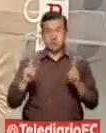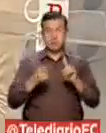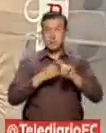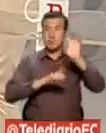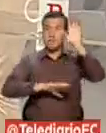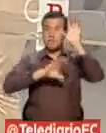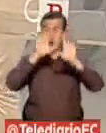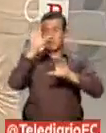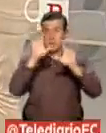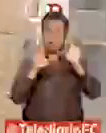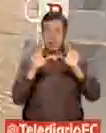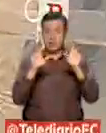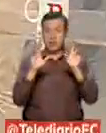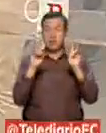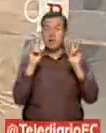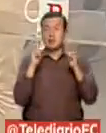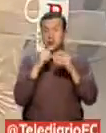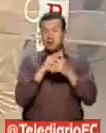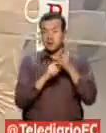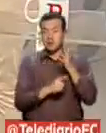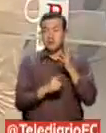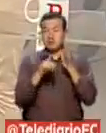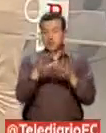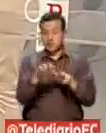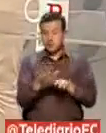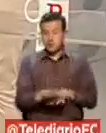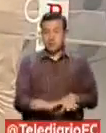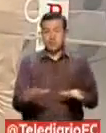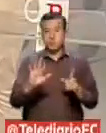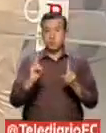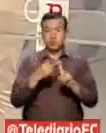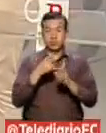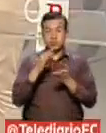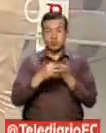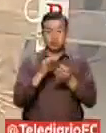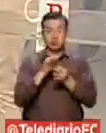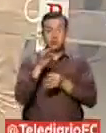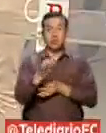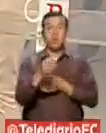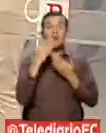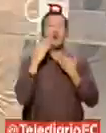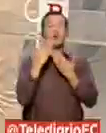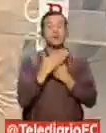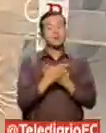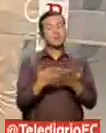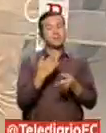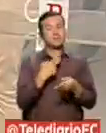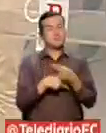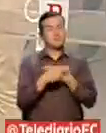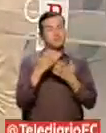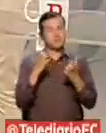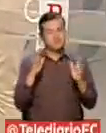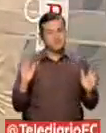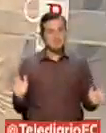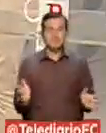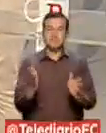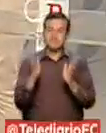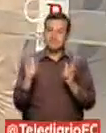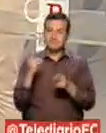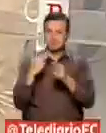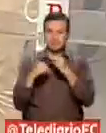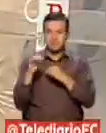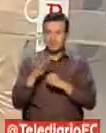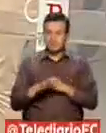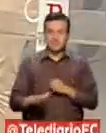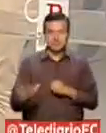AgroFest 2018, evento que organizó la Cámara de Agricultura de la segunda zona en Guayaquil, una ventana de negocios que busca impulsar el comercio en el